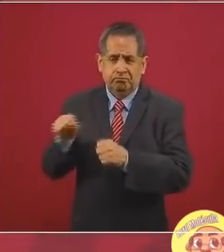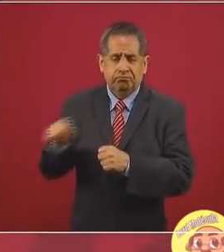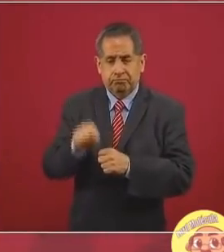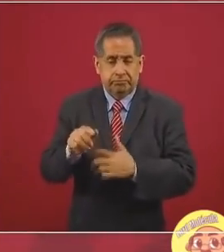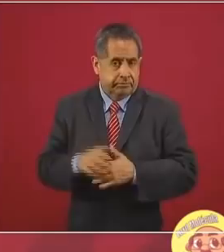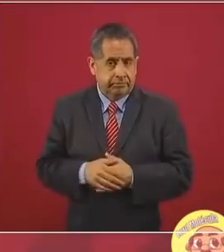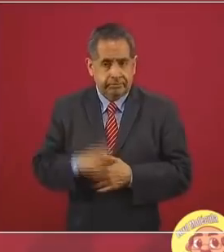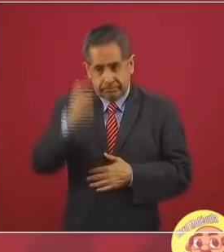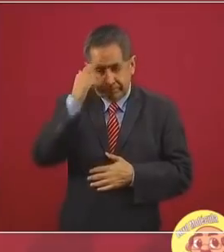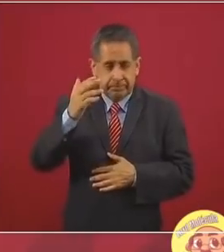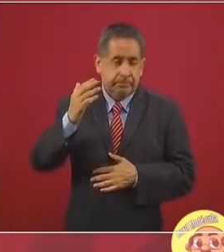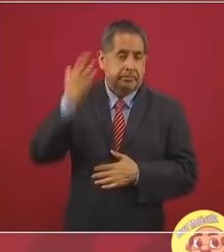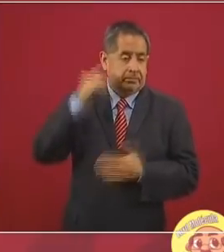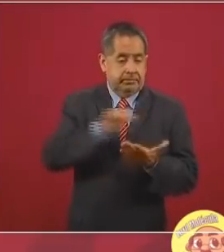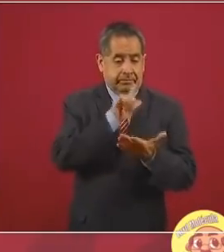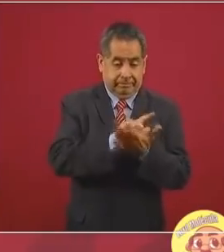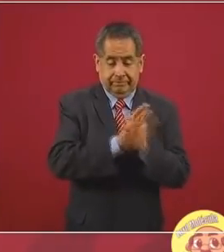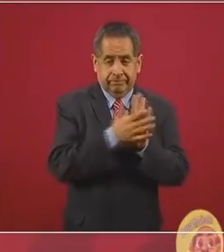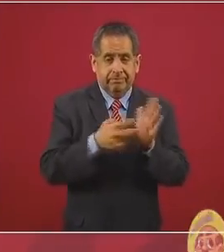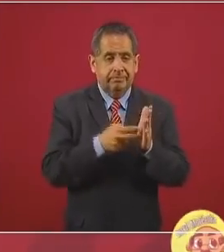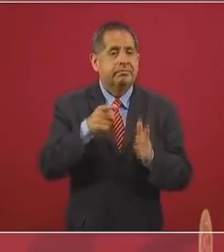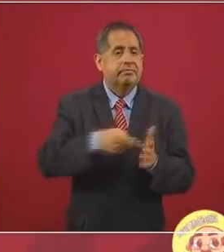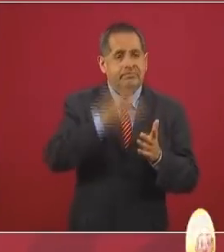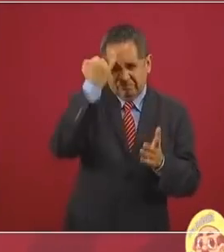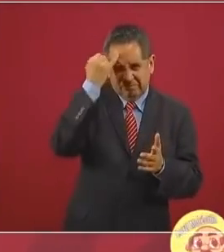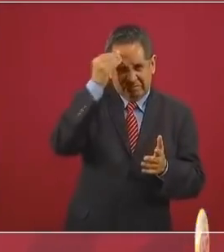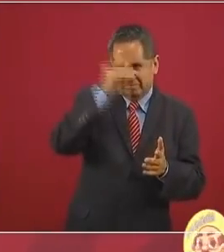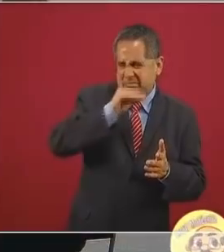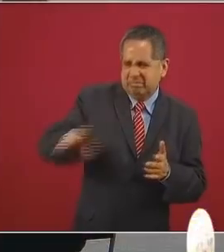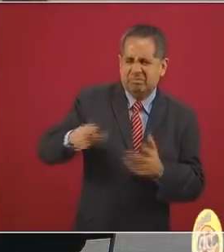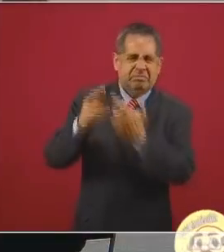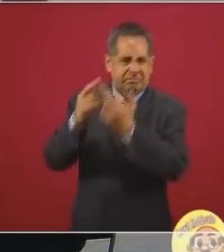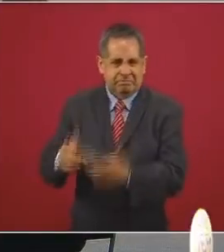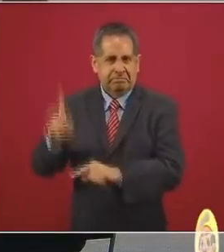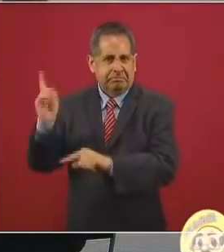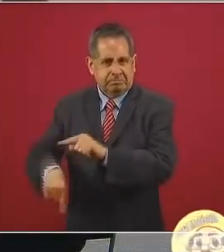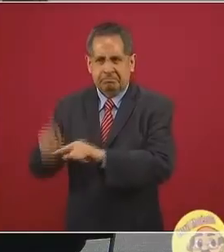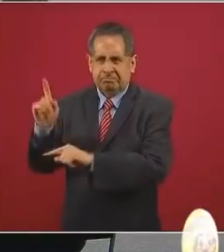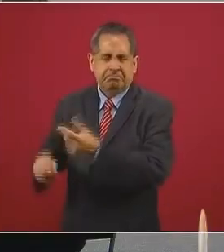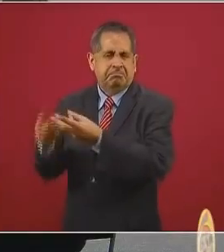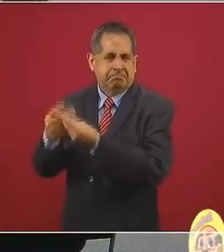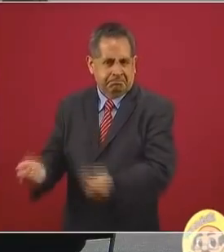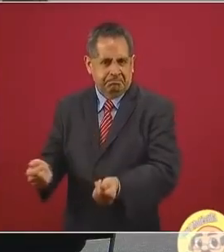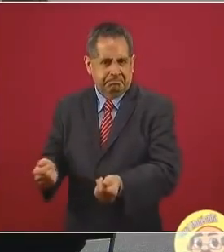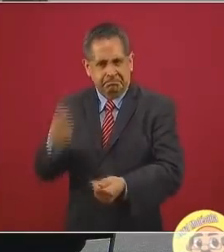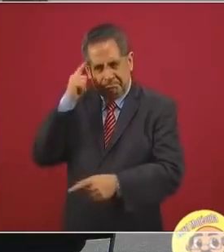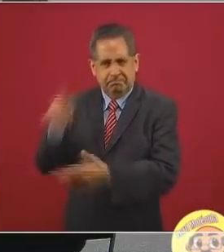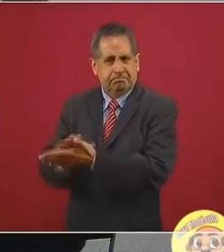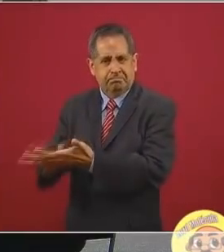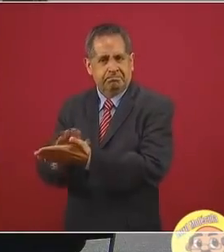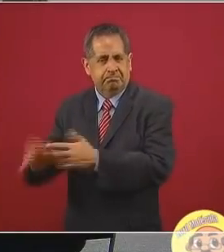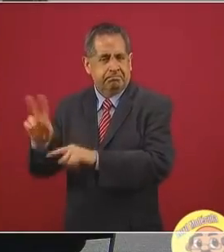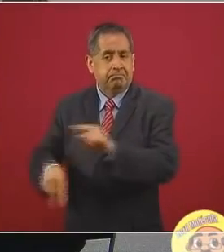la anterior reforma era destruir a Pemex y a la Comisión Federal